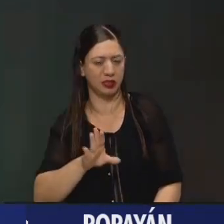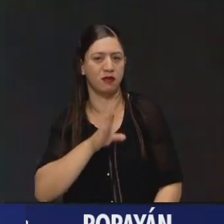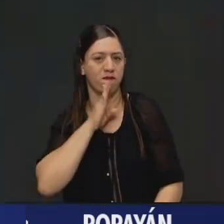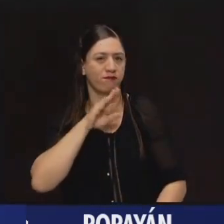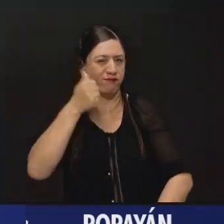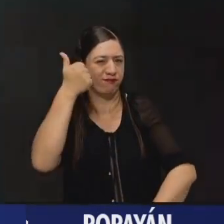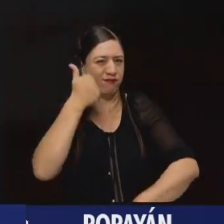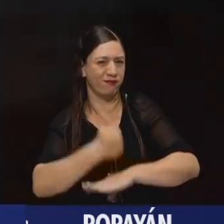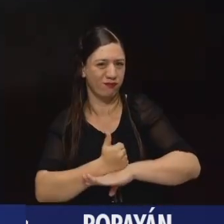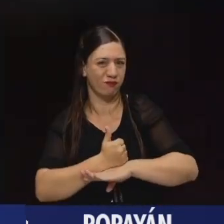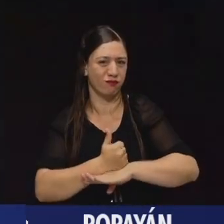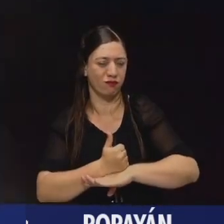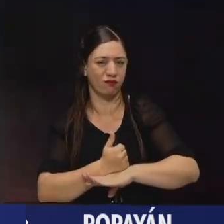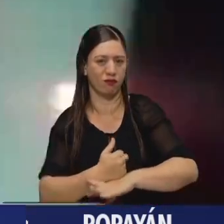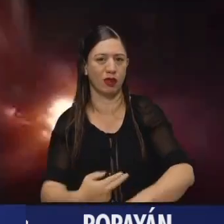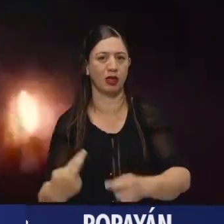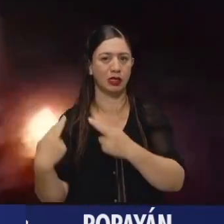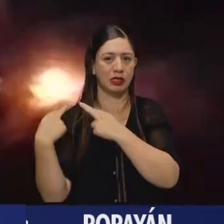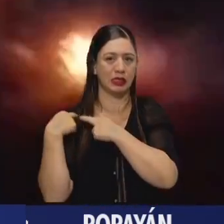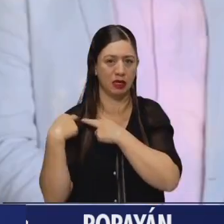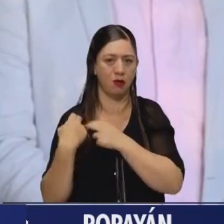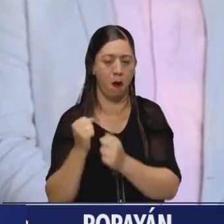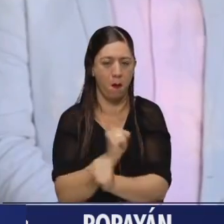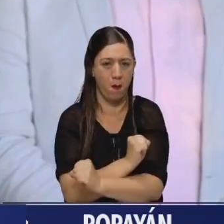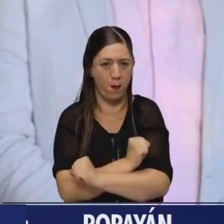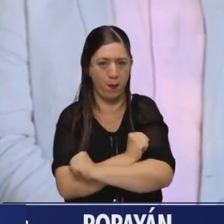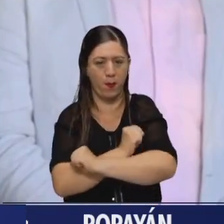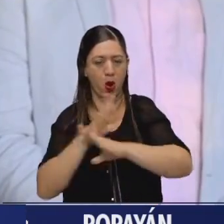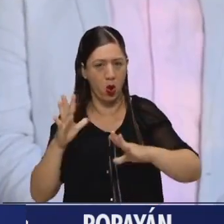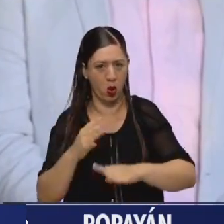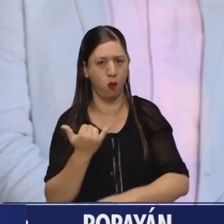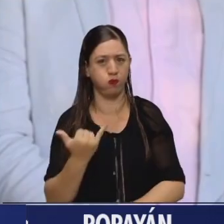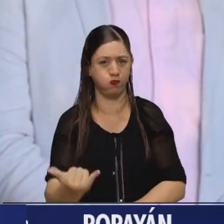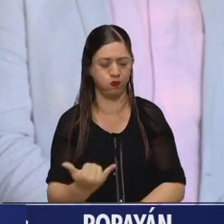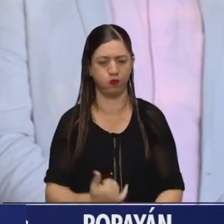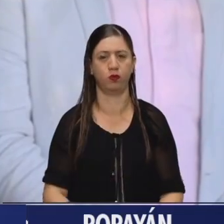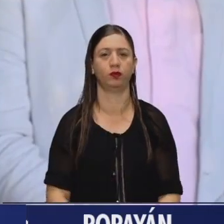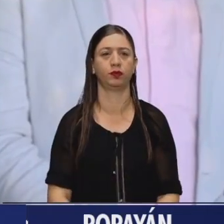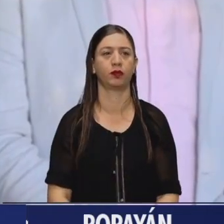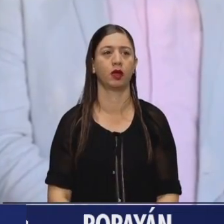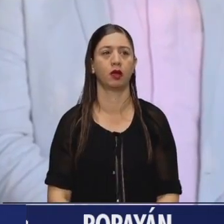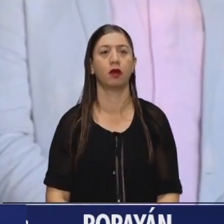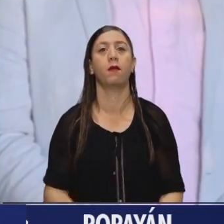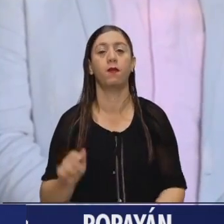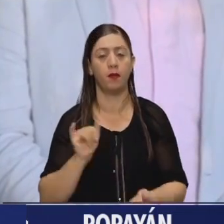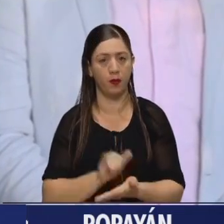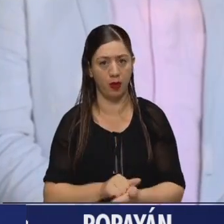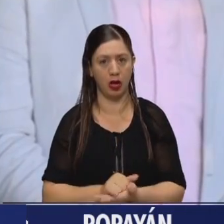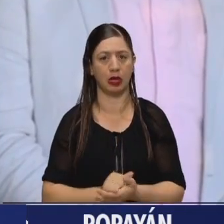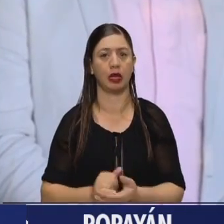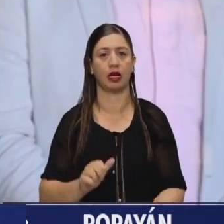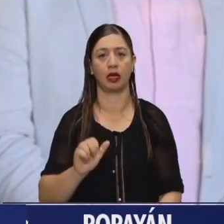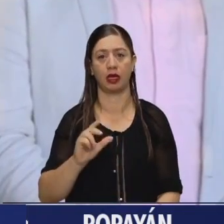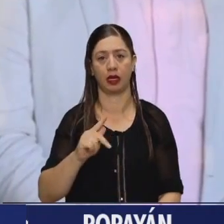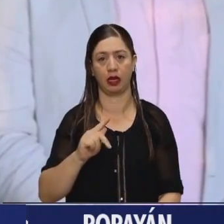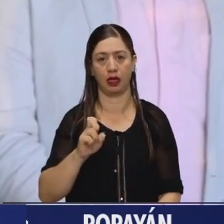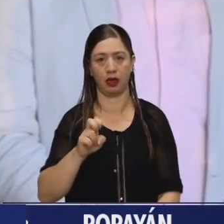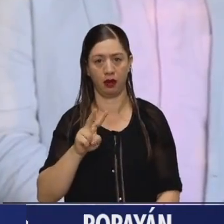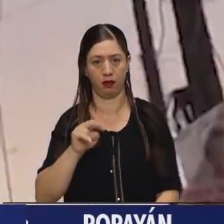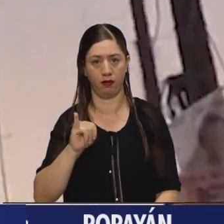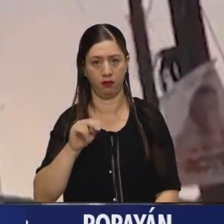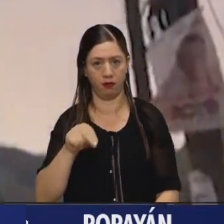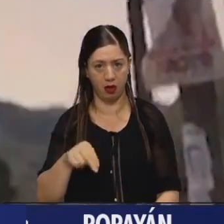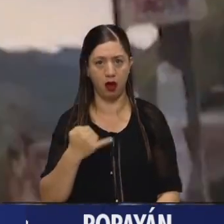autores materiales o explosivistas de este atentado con artefactos explosivos. Por eso, por el caso de alias Kevin, jefe de